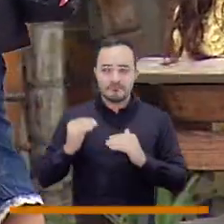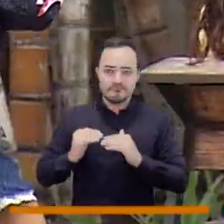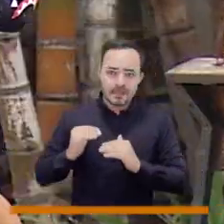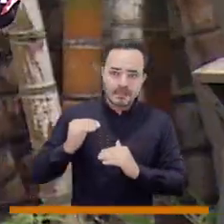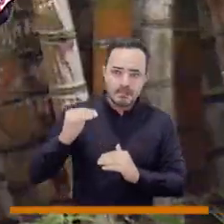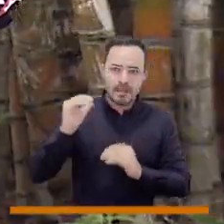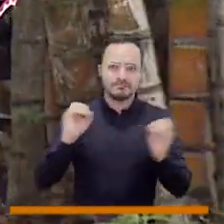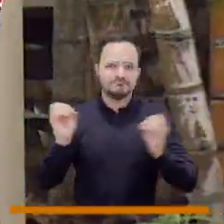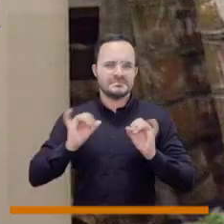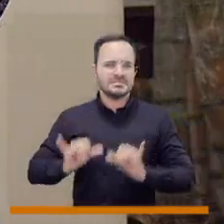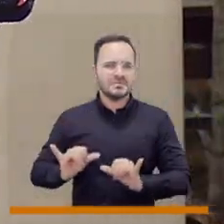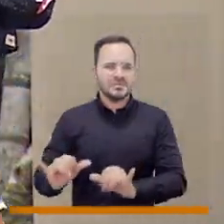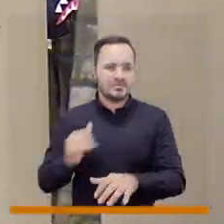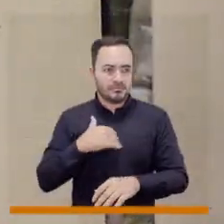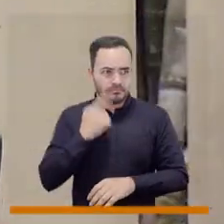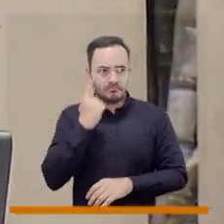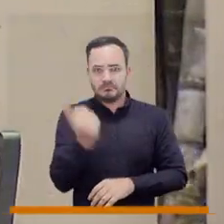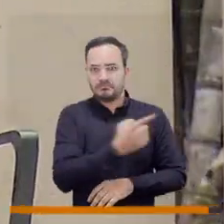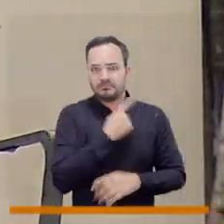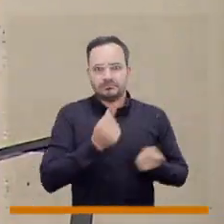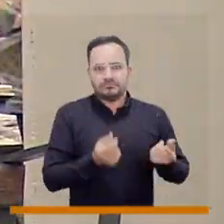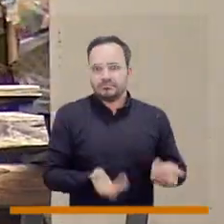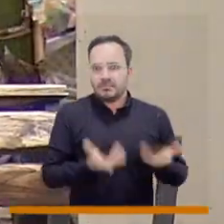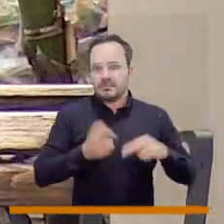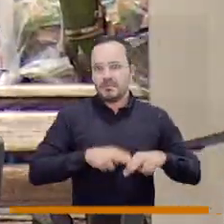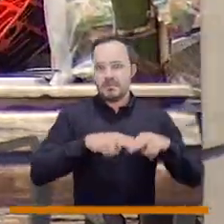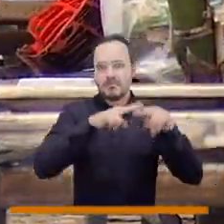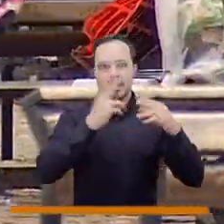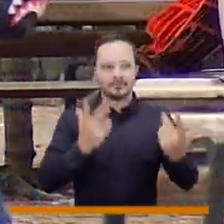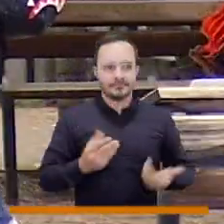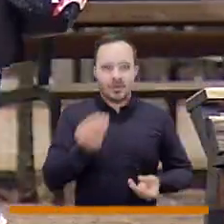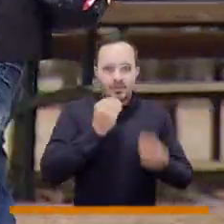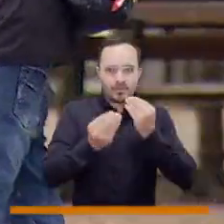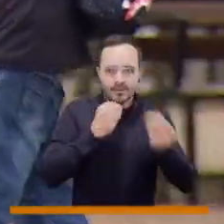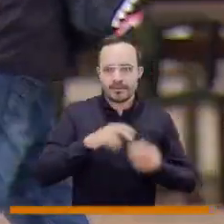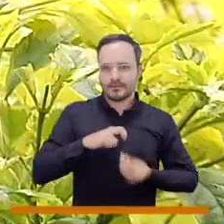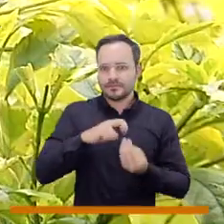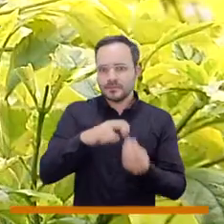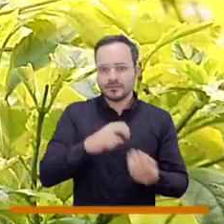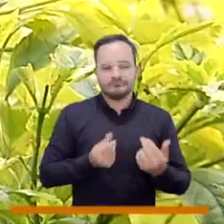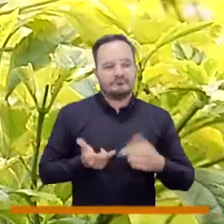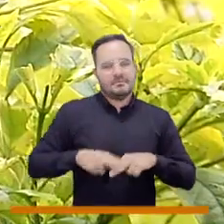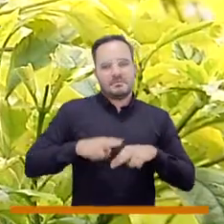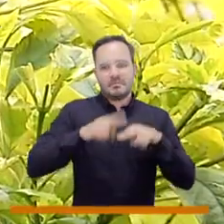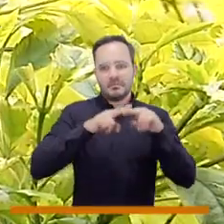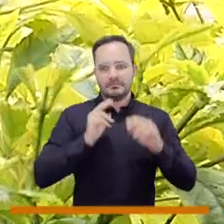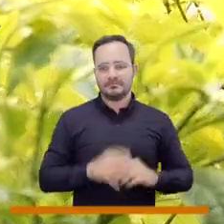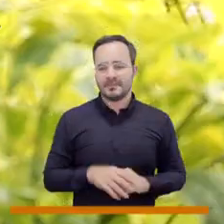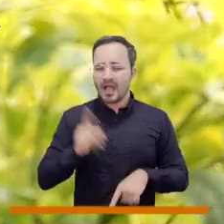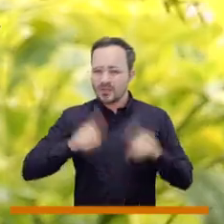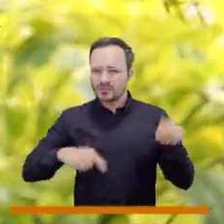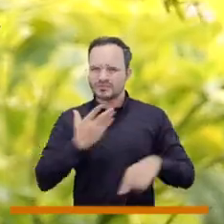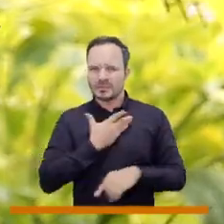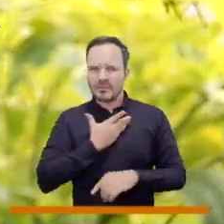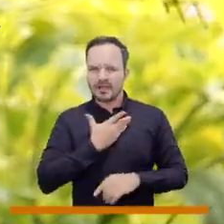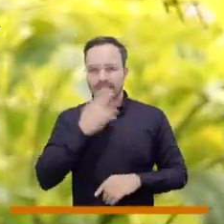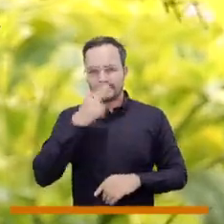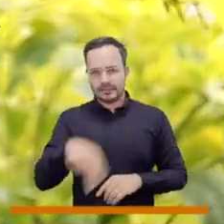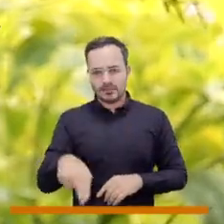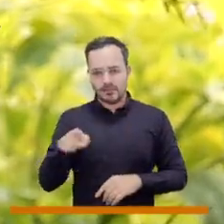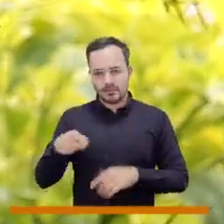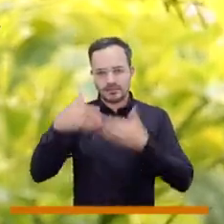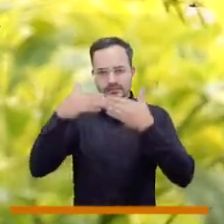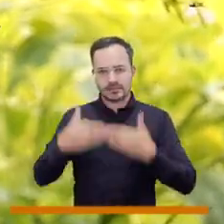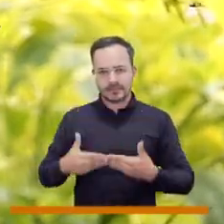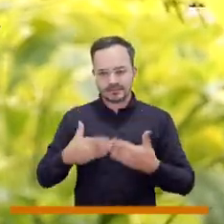que todo sigue aumentando, la comida aumenta, el transporte aumenta. Muchas veces hay madres que tienen un hijo